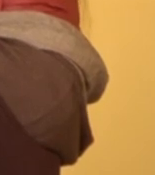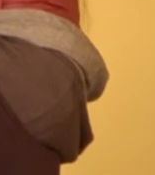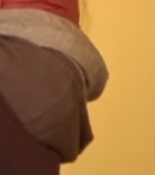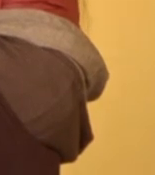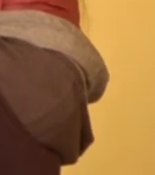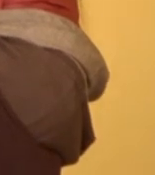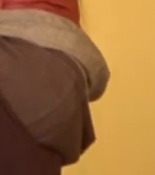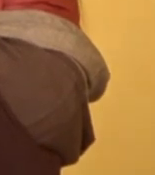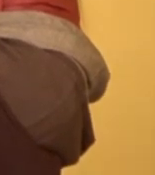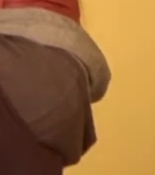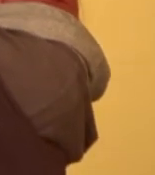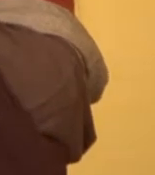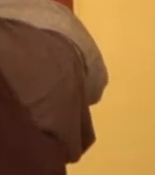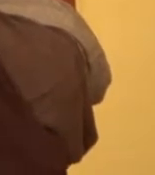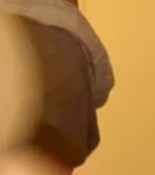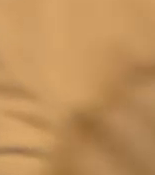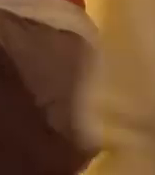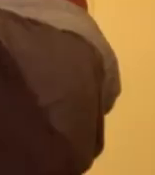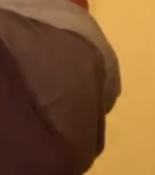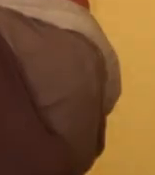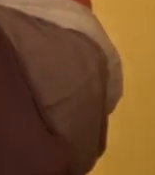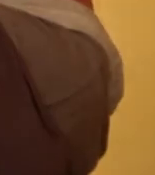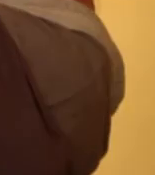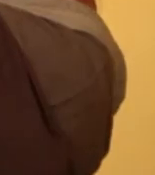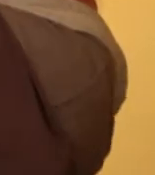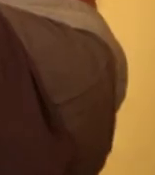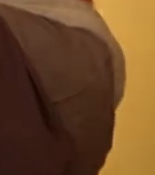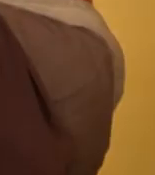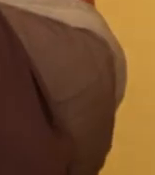para cerciorarme de que realmente eso es así.